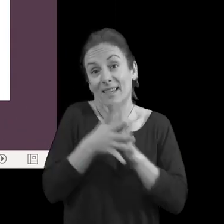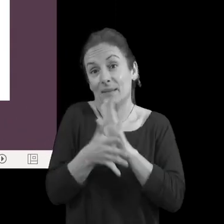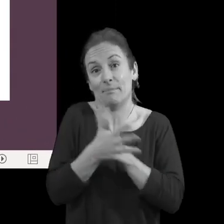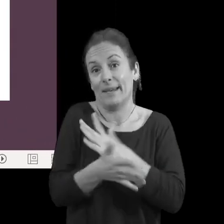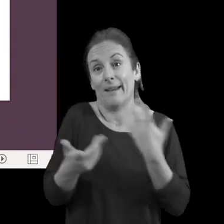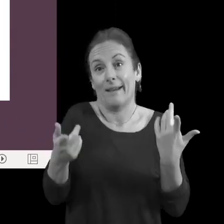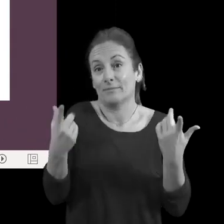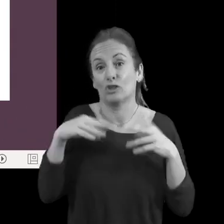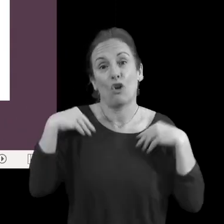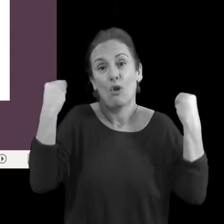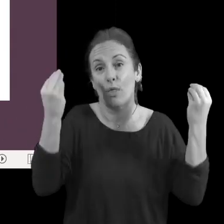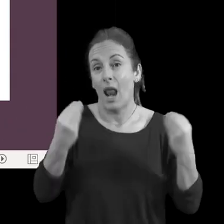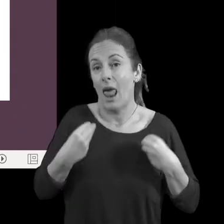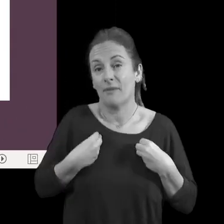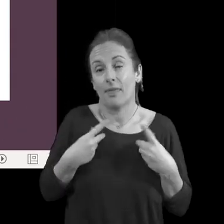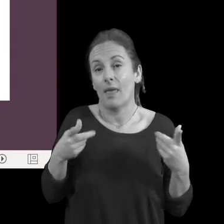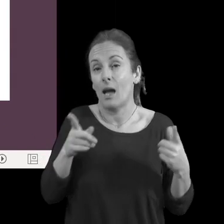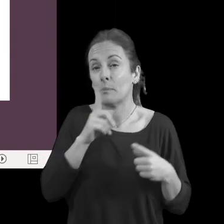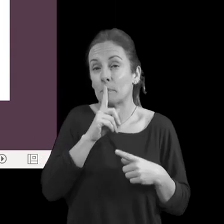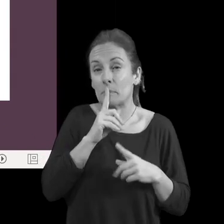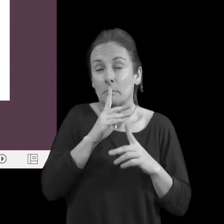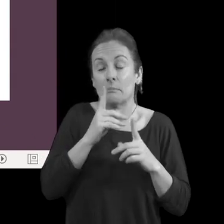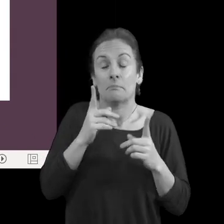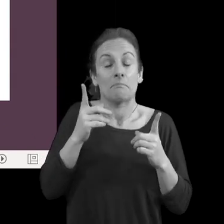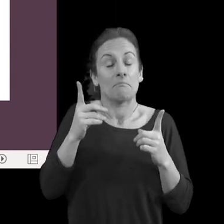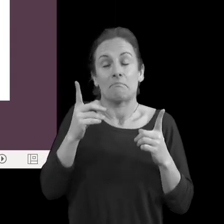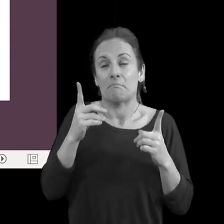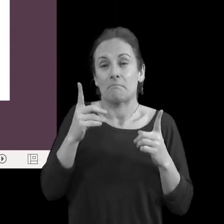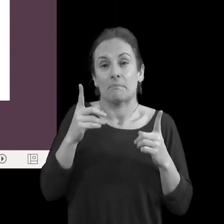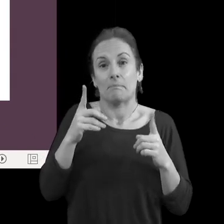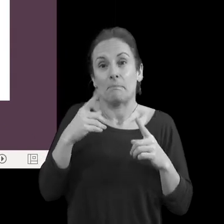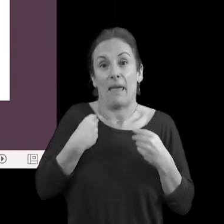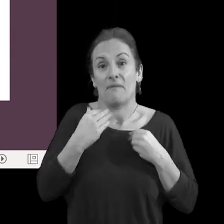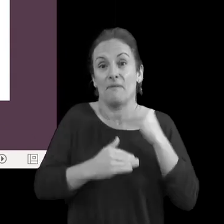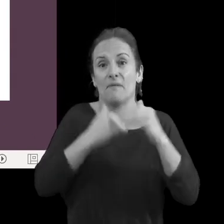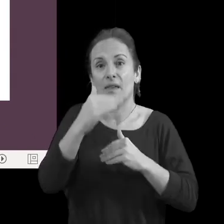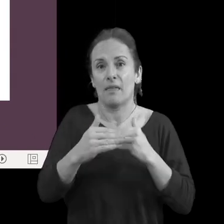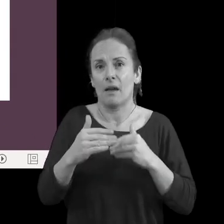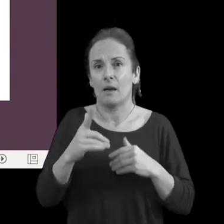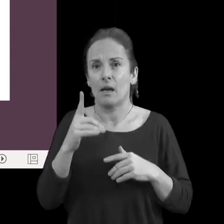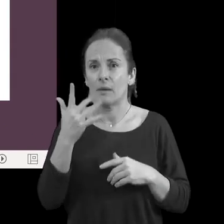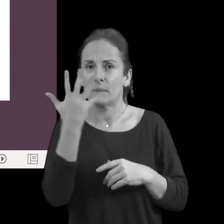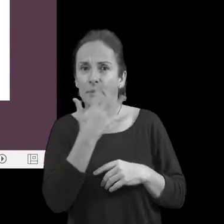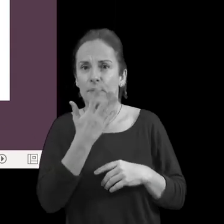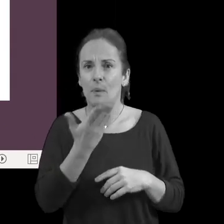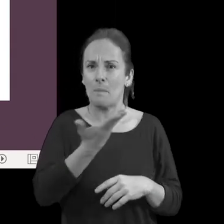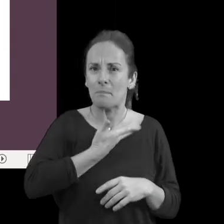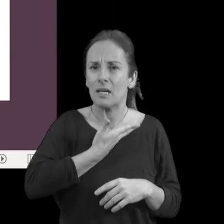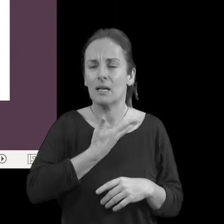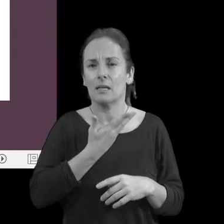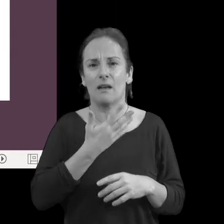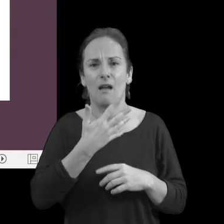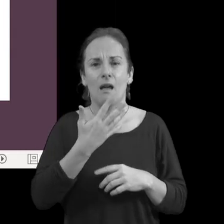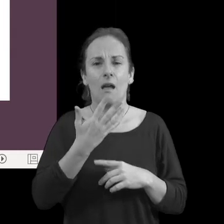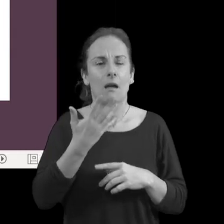otra gente, ¿no?, como estrategia de supervivencia, ¿no?, para esquivar, pues, posibles discriminaciones, violencias, el estigma asociado a